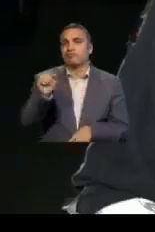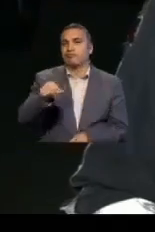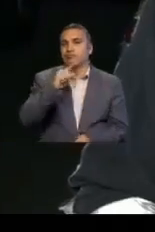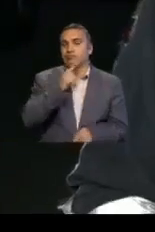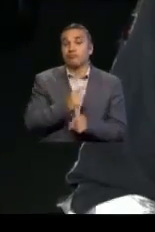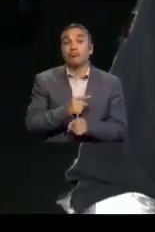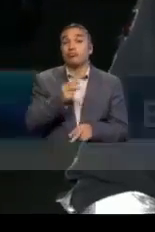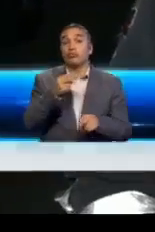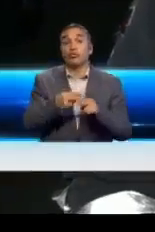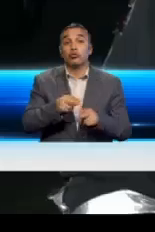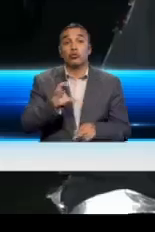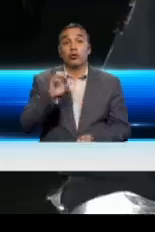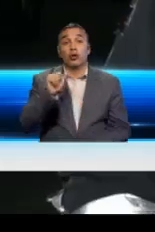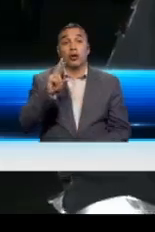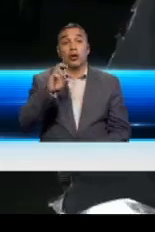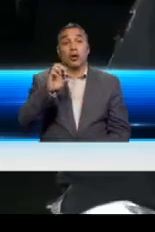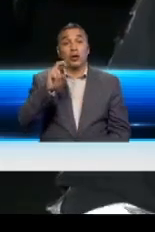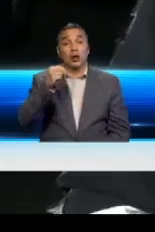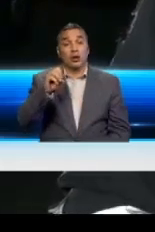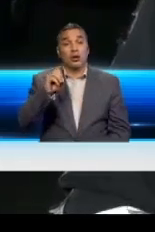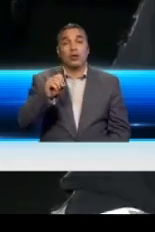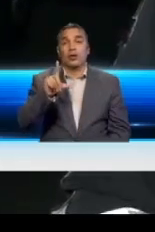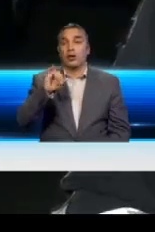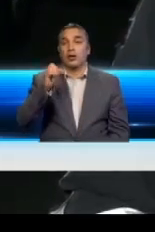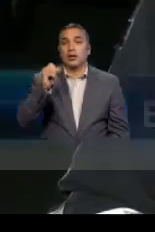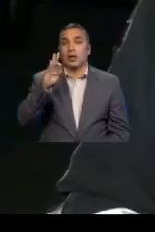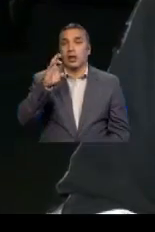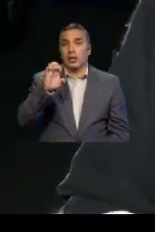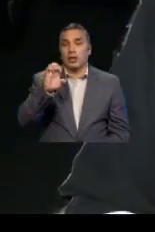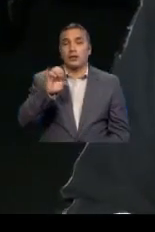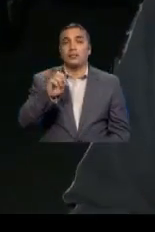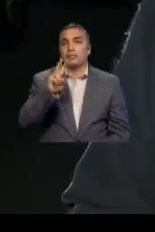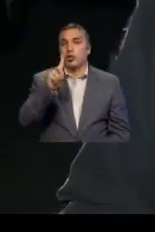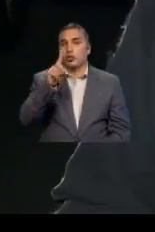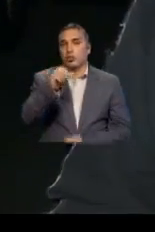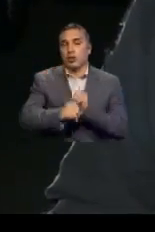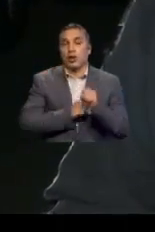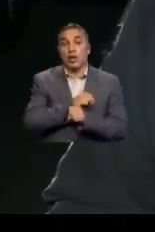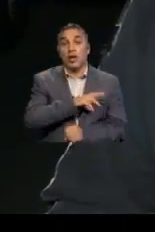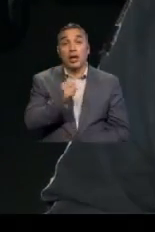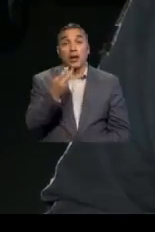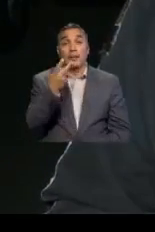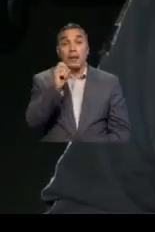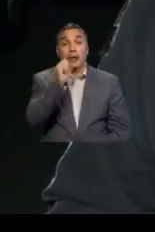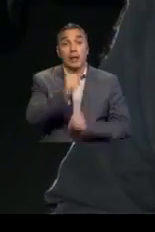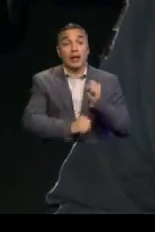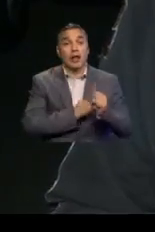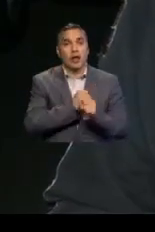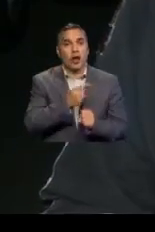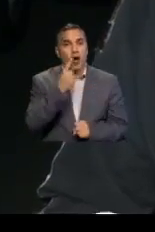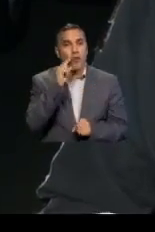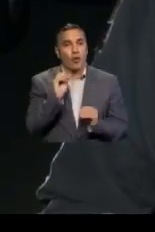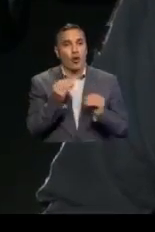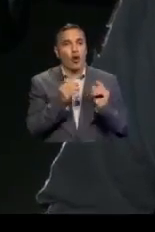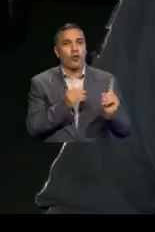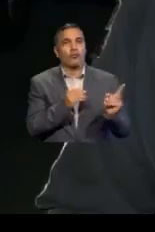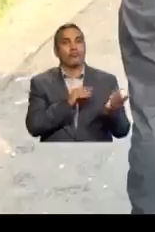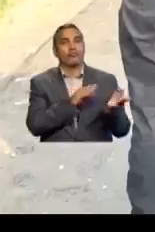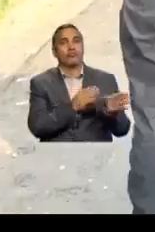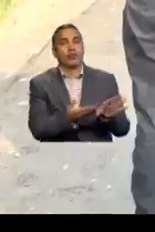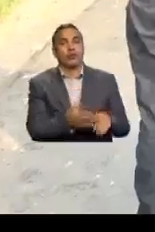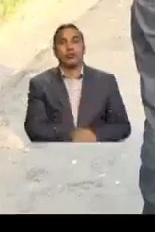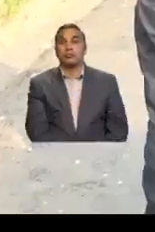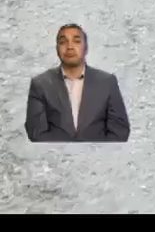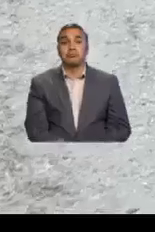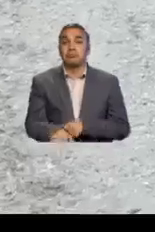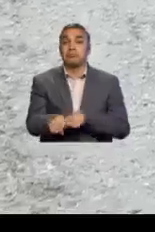Respondía a los nombres de Carreño Zambrano Melanie Lisset, de 21 años y 20 años el otro fallecido.